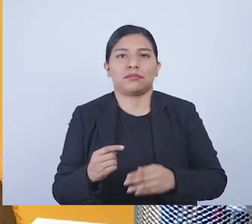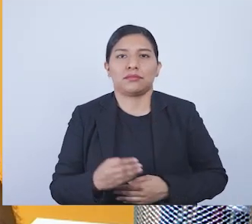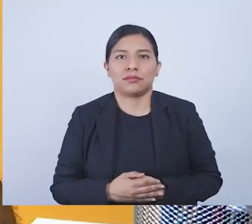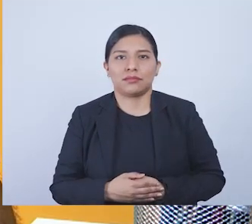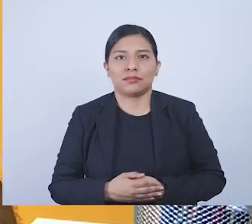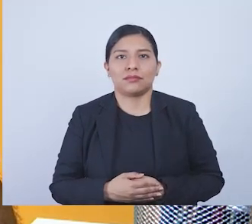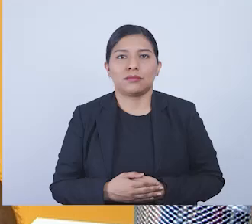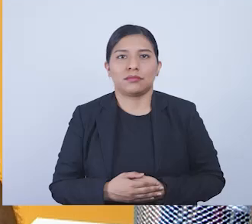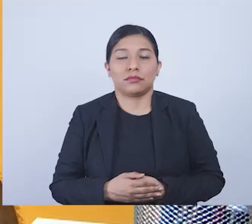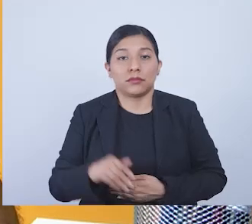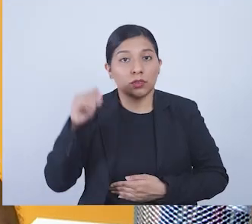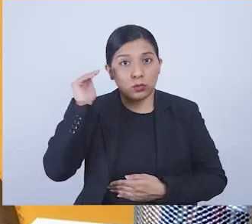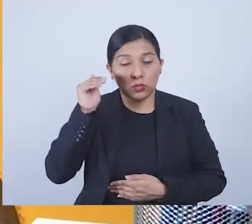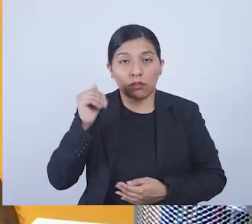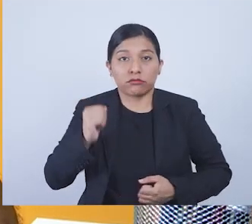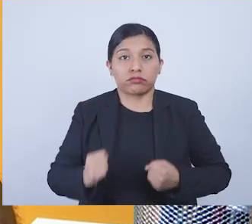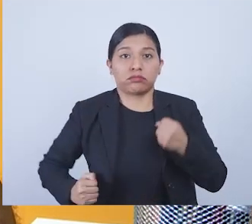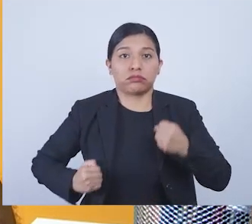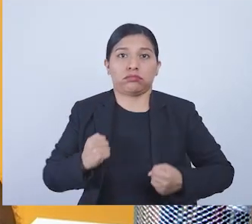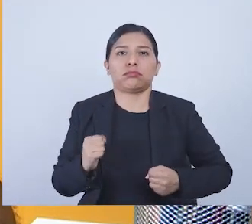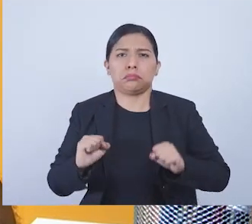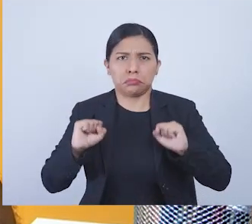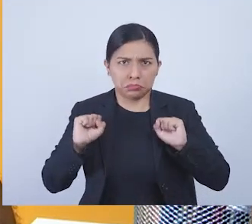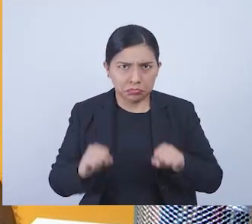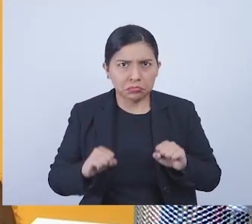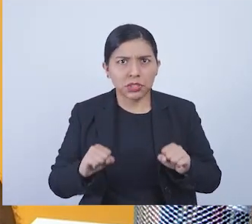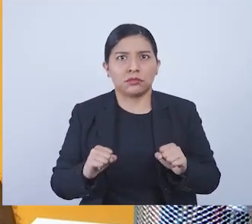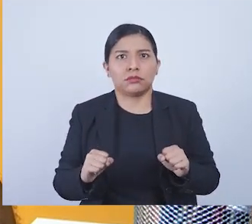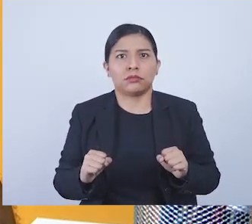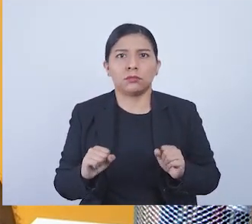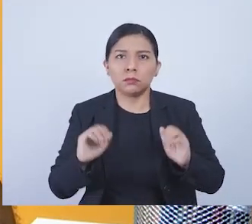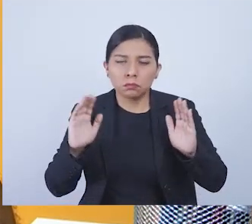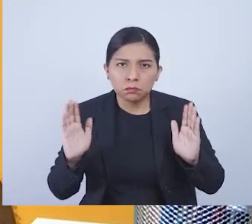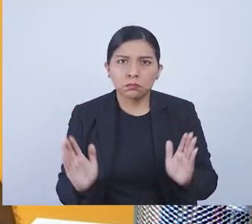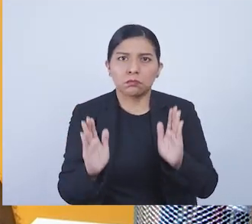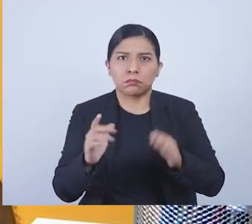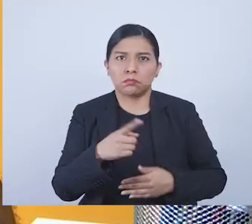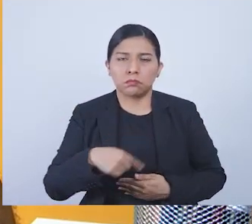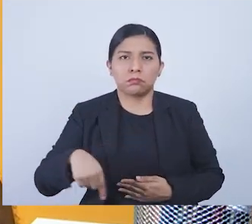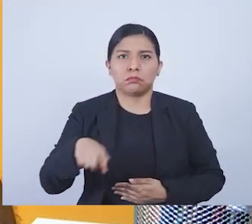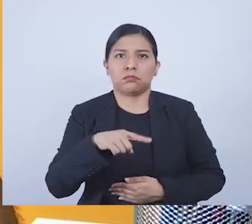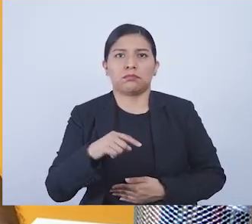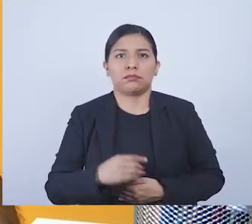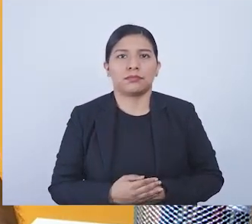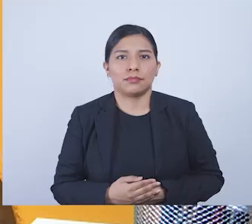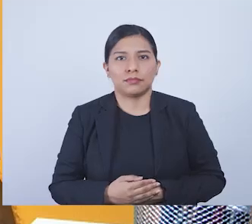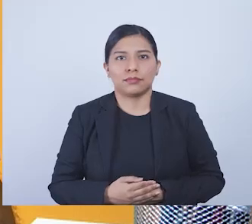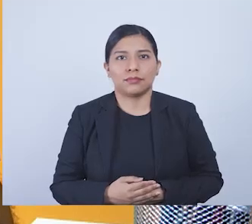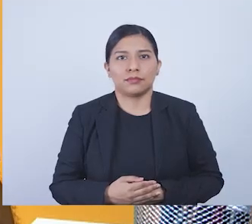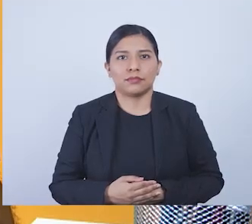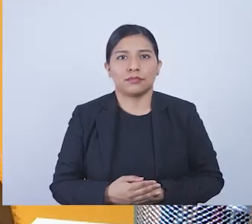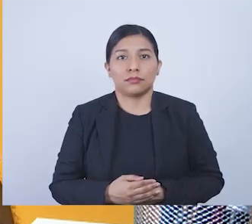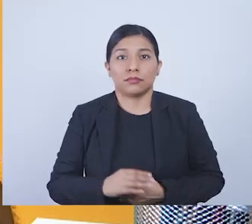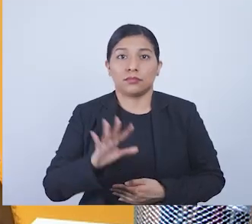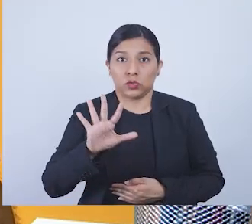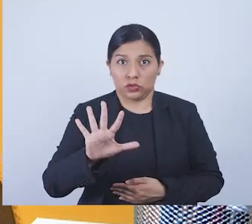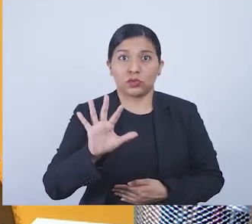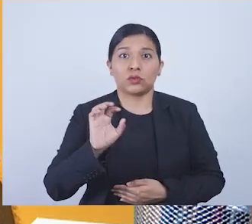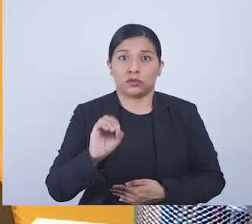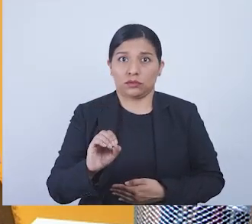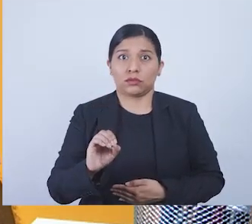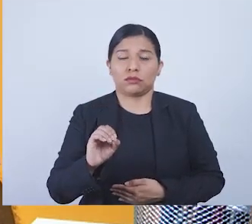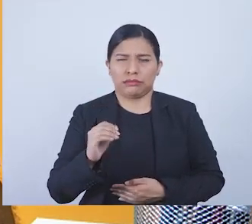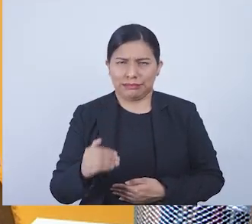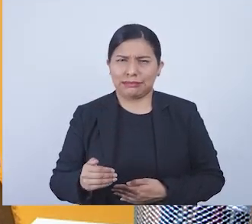que la educación física pueda tomar mejores derroteros. Precisamente 50 años tenemos